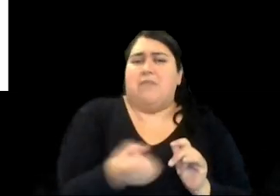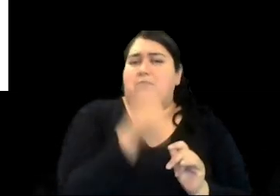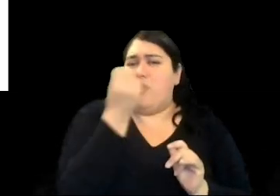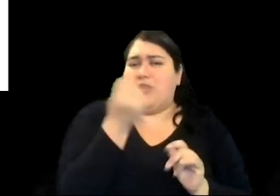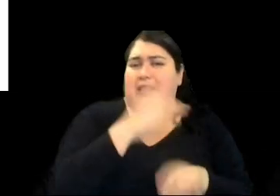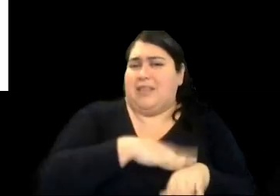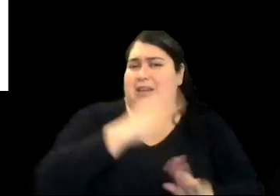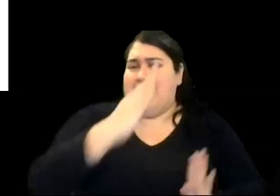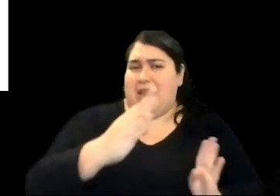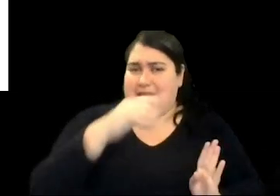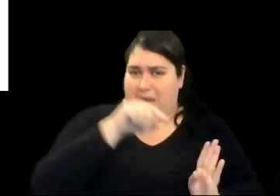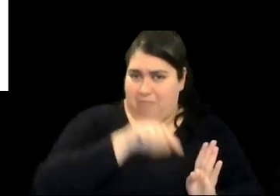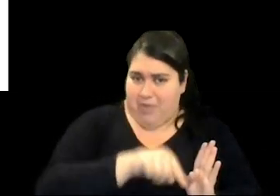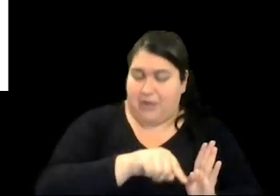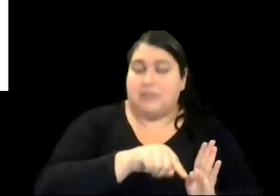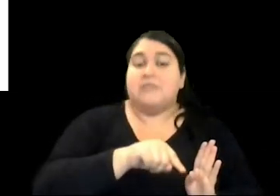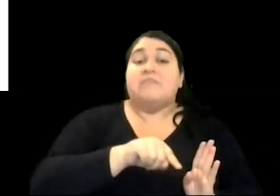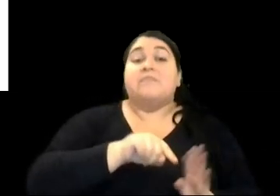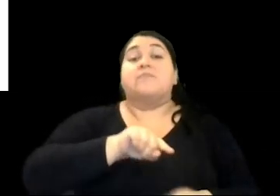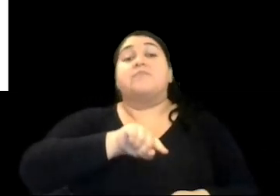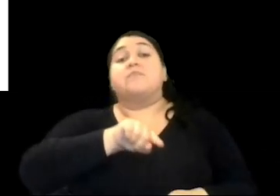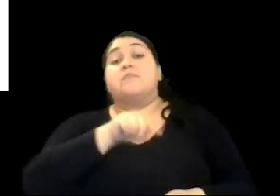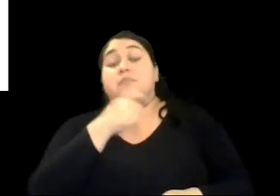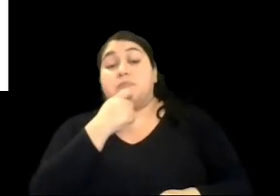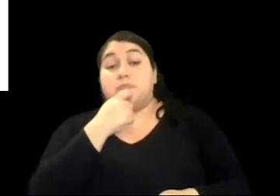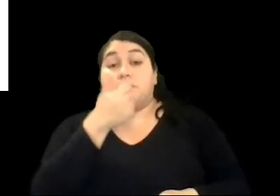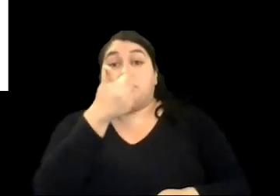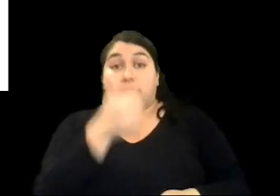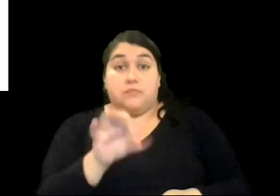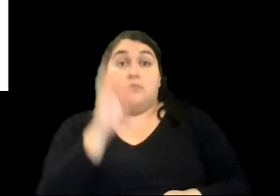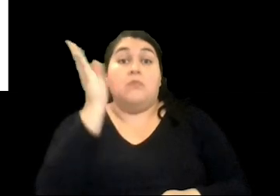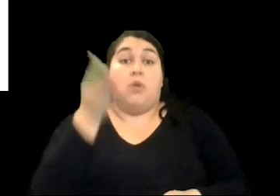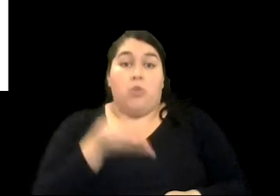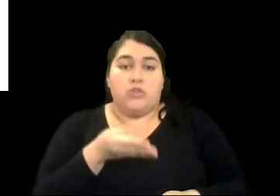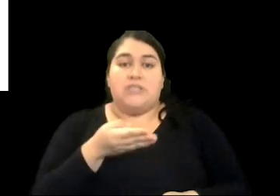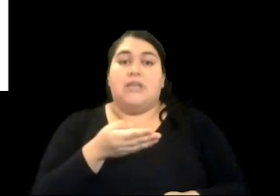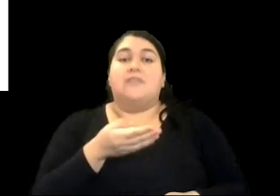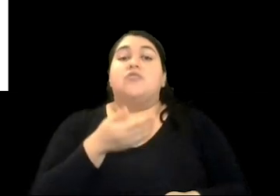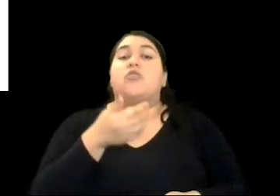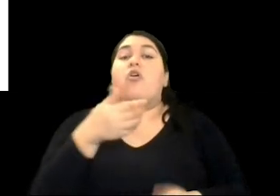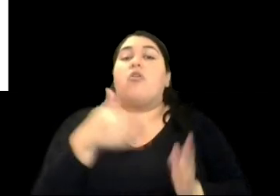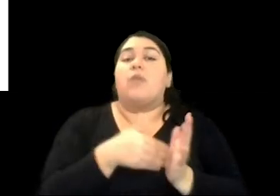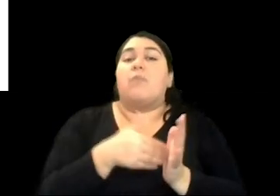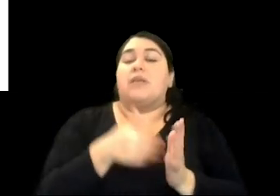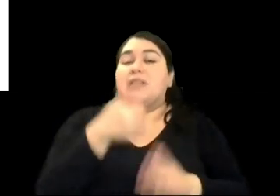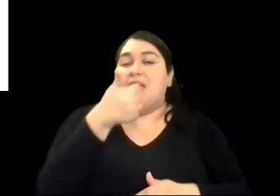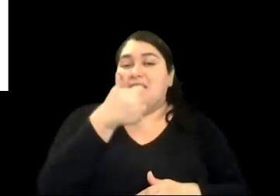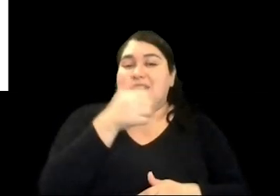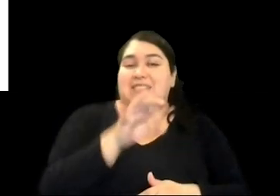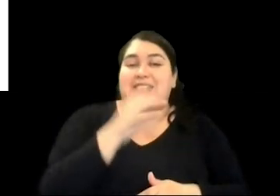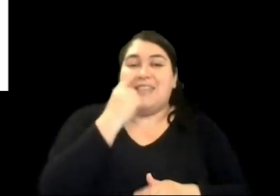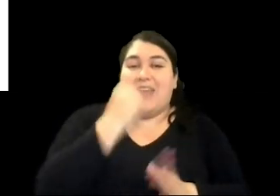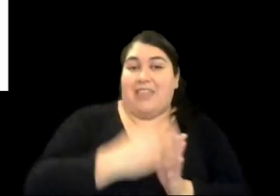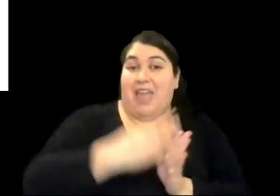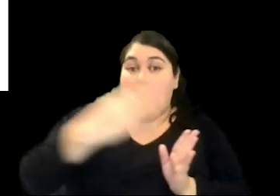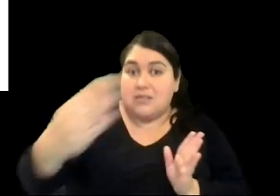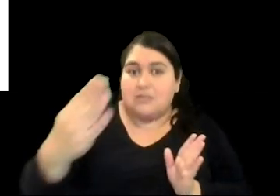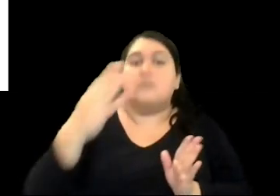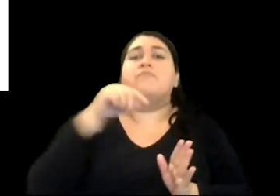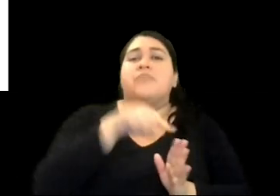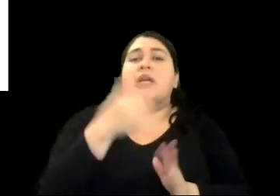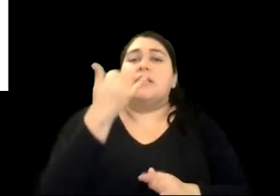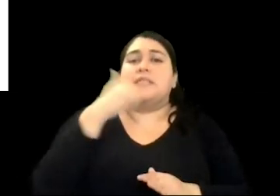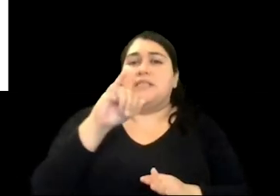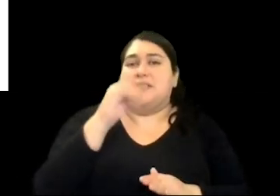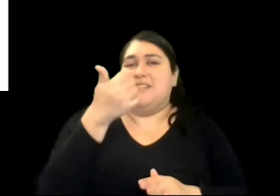régimen. Tengo una condonación del 60% de los intereses, es decir, que voy a pagar el 40% de los accesorios devengados sobre